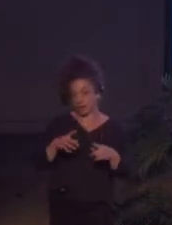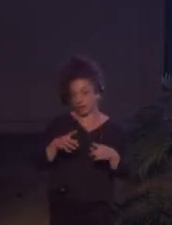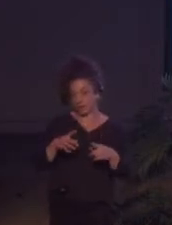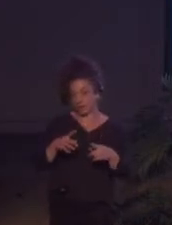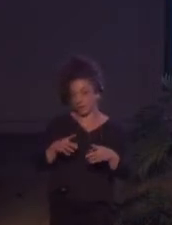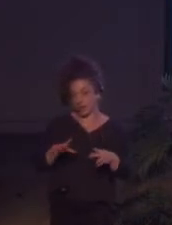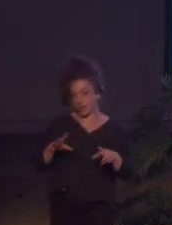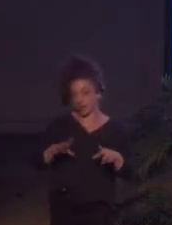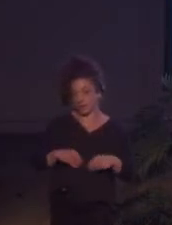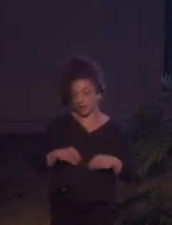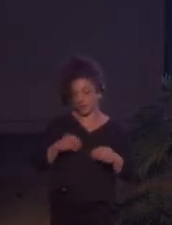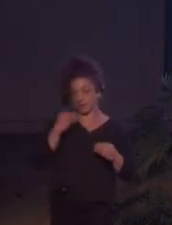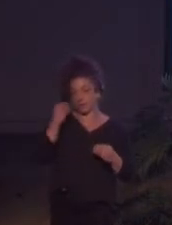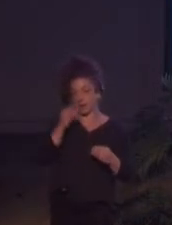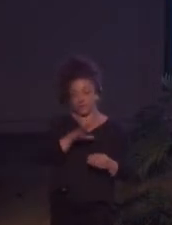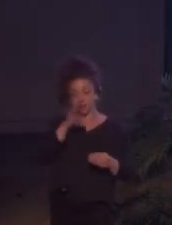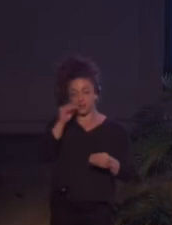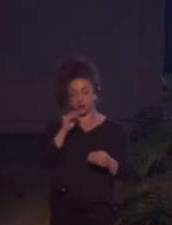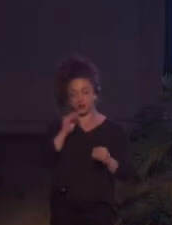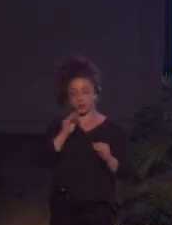se construye todo eso, ¿no?